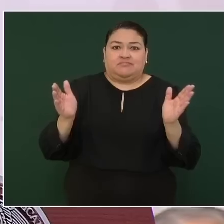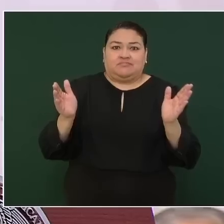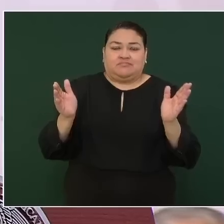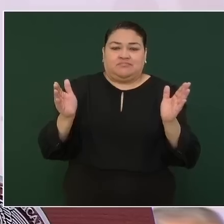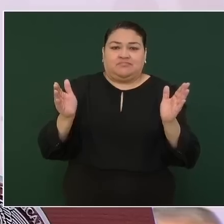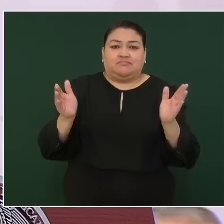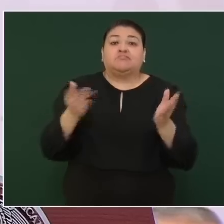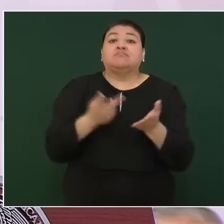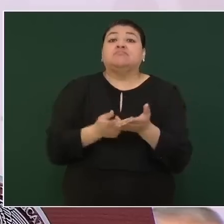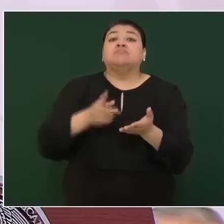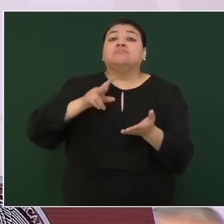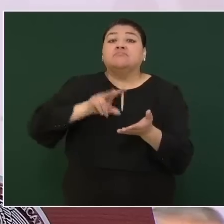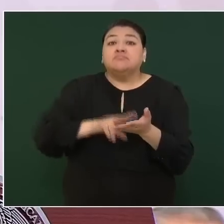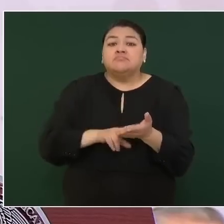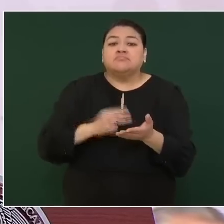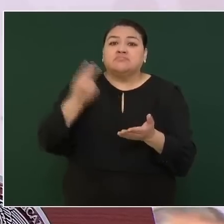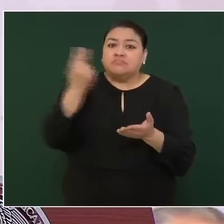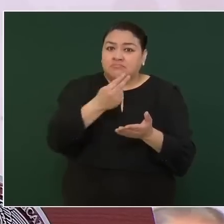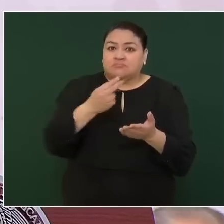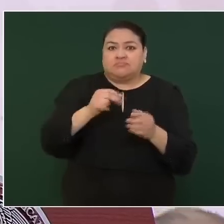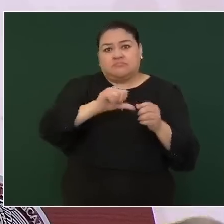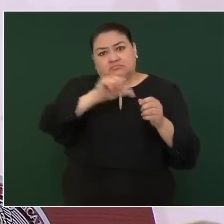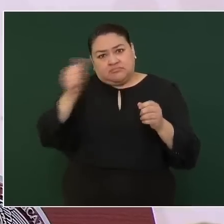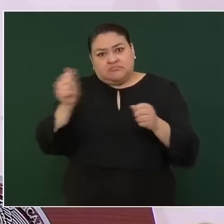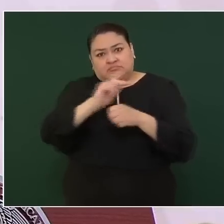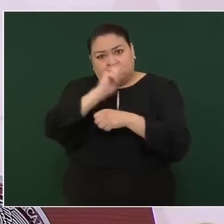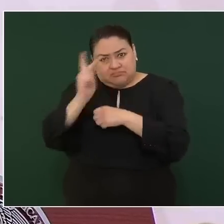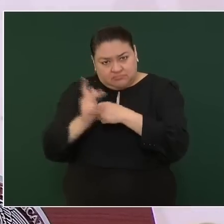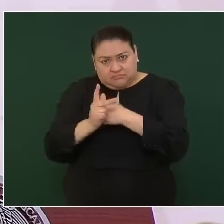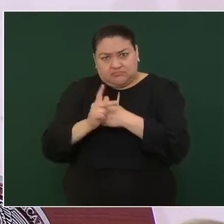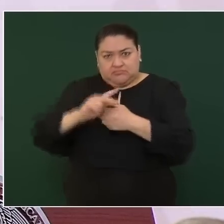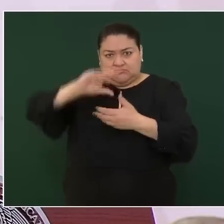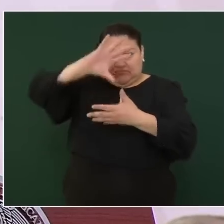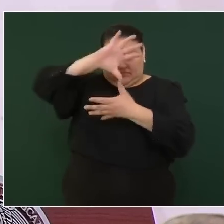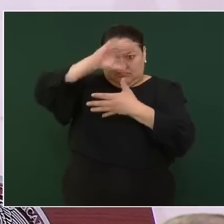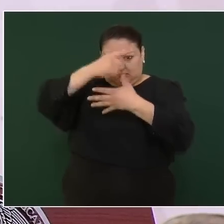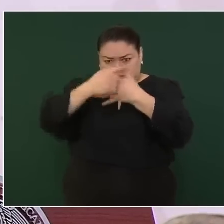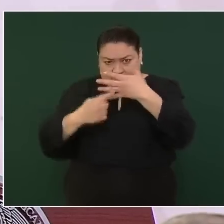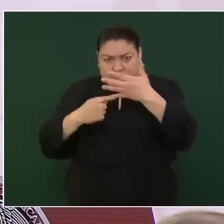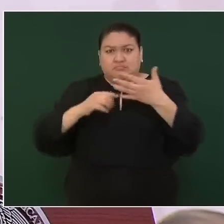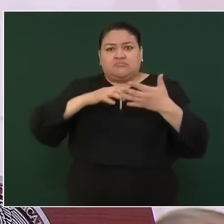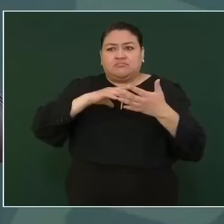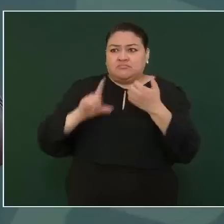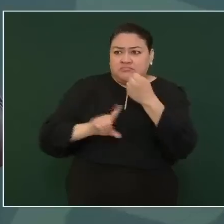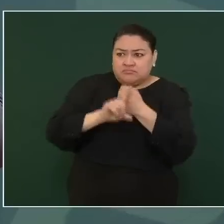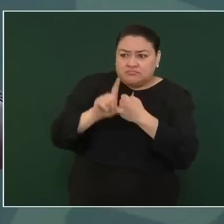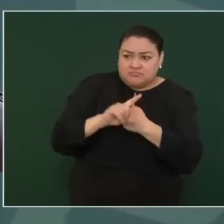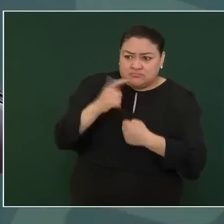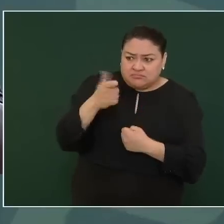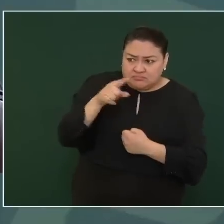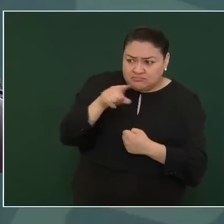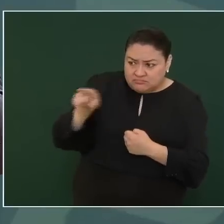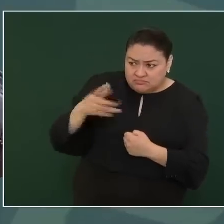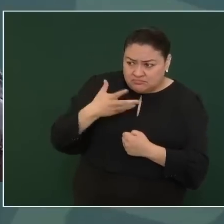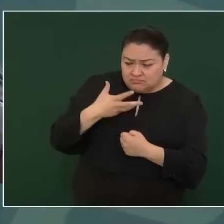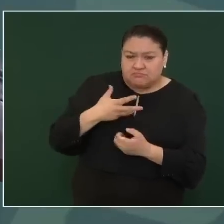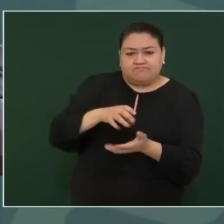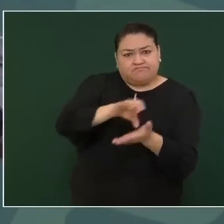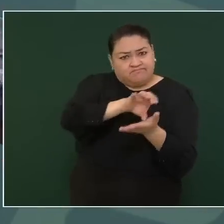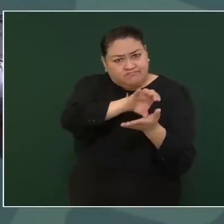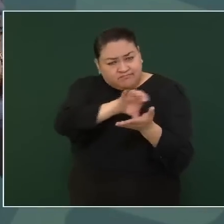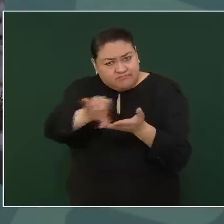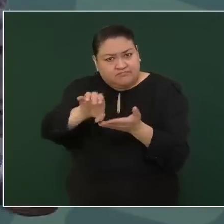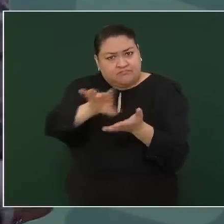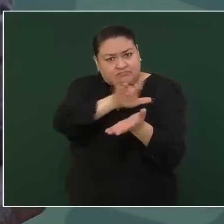y al mismo tiempo hacerse una inversión en los países que tienen dificultades económicas para que no sea una migración,